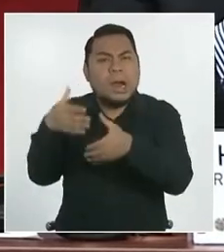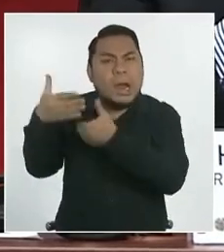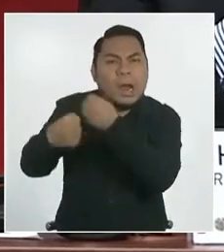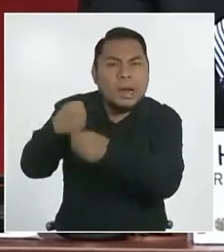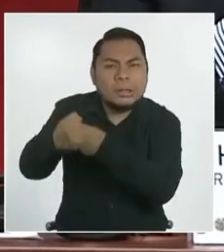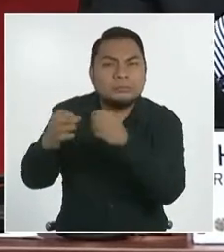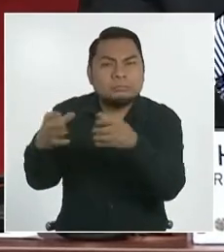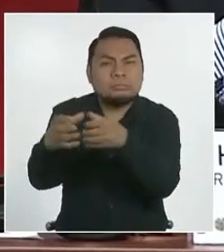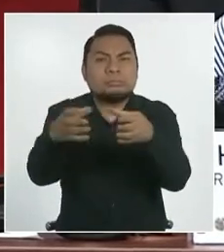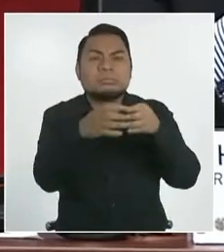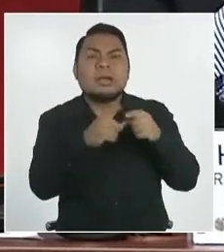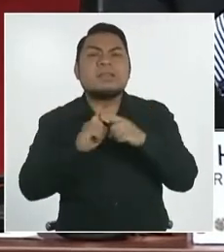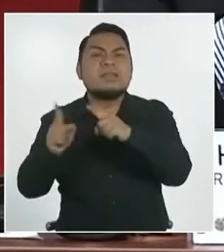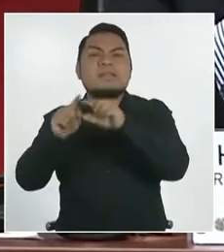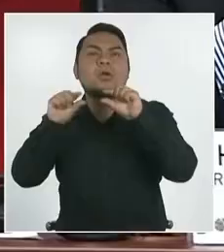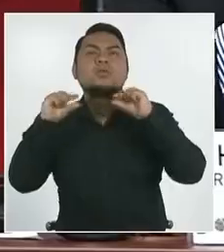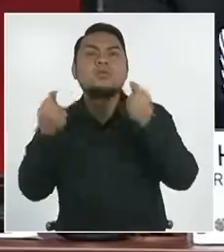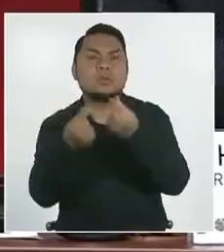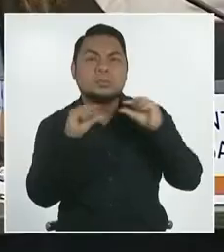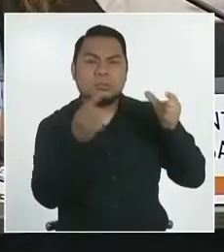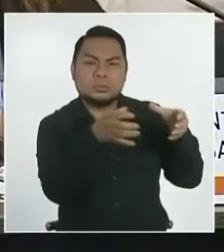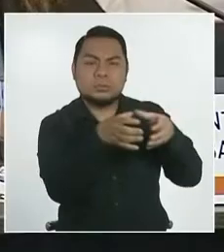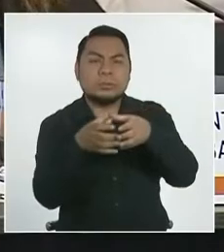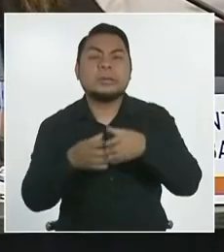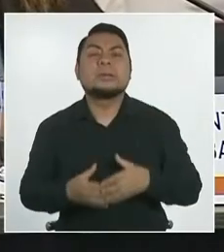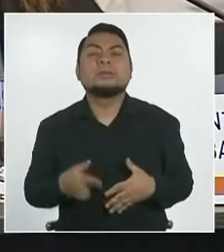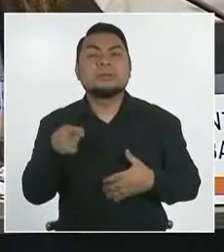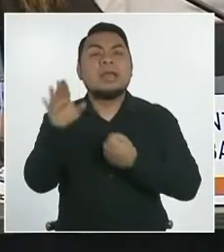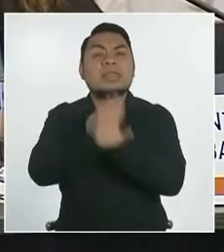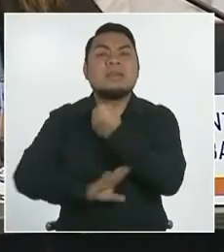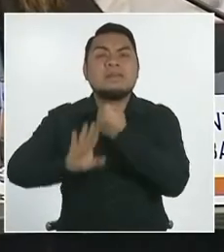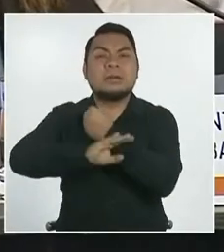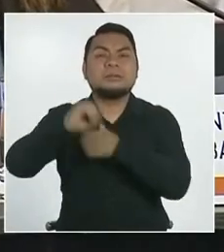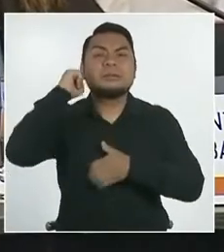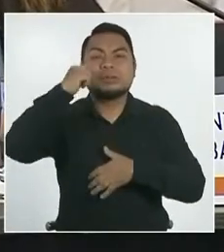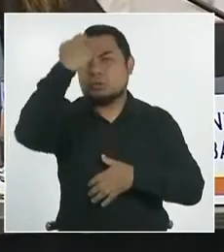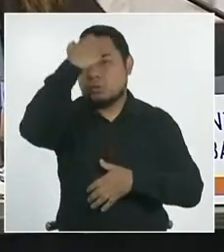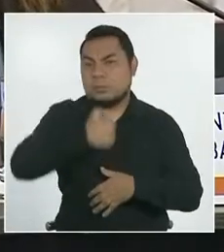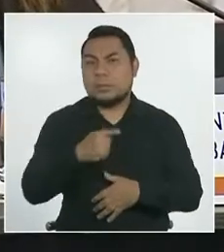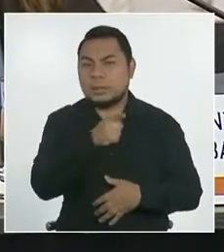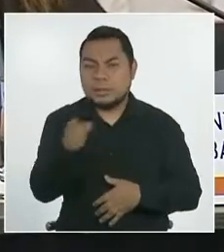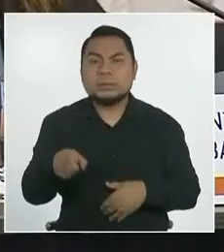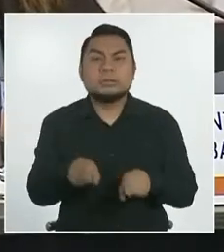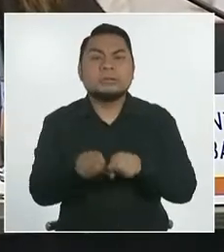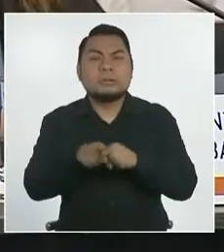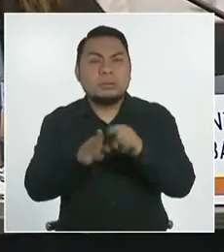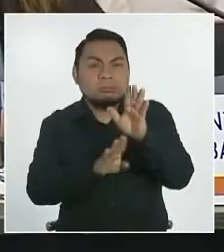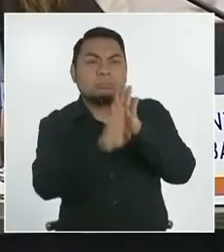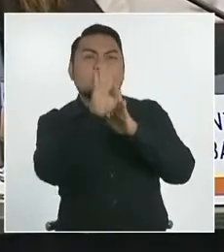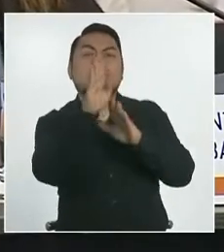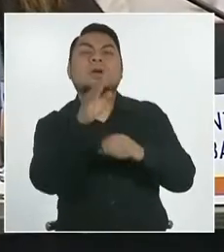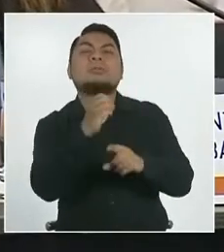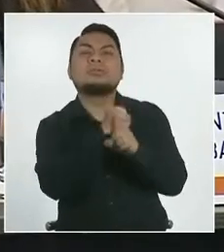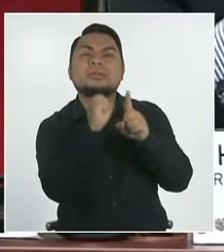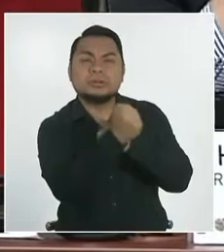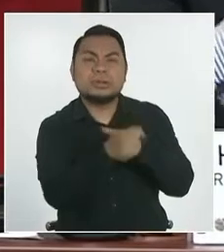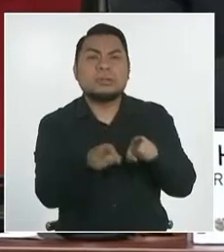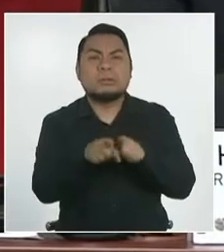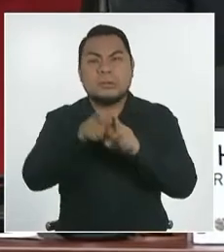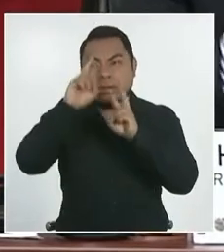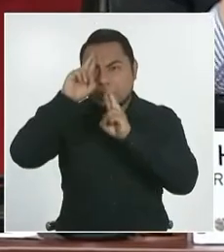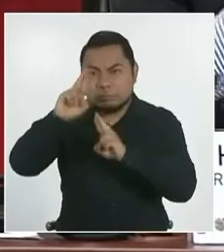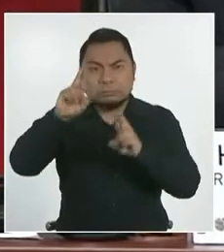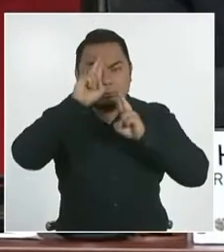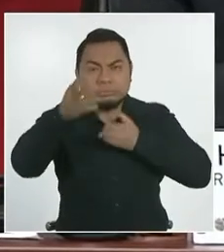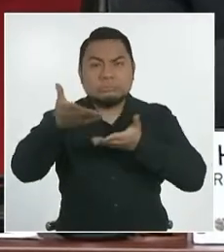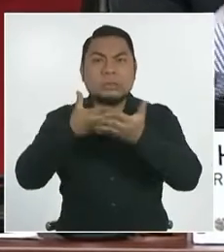de los diferentes gremios, el de la defensa de los derechos humanos, el progreso social, el respeto